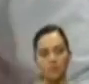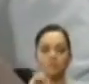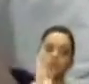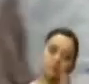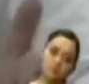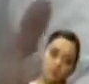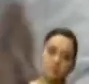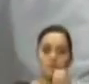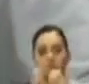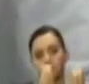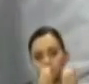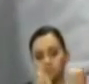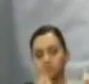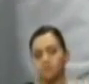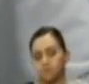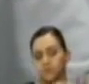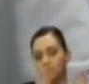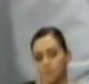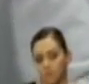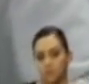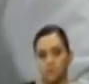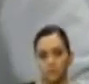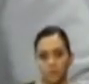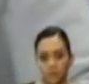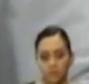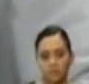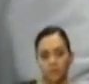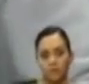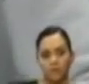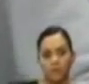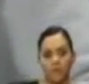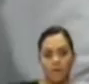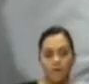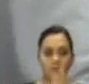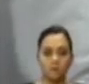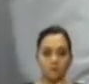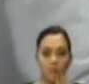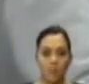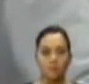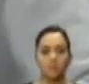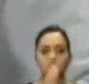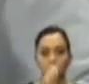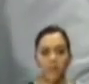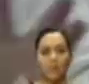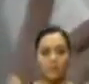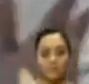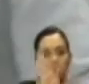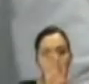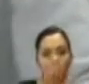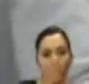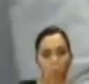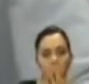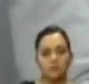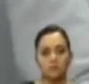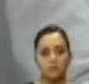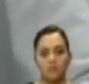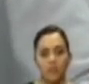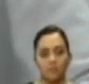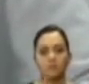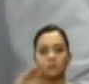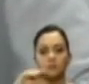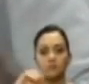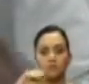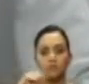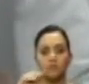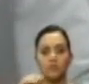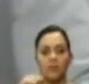buena comida, comida criolla, ¿no? Su empanadita de yuca, su sequito de pato, su sequito de gallina, su arroz con leche de postre.